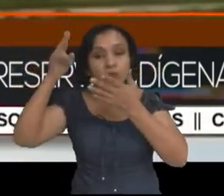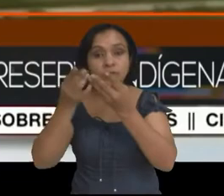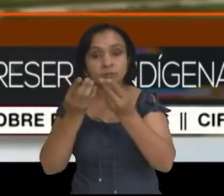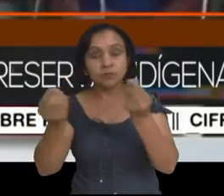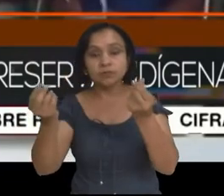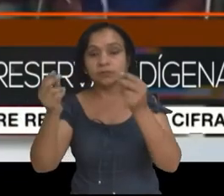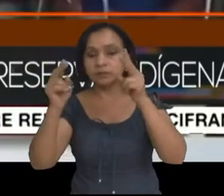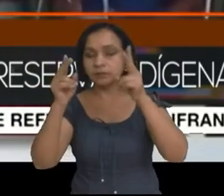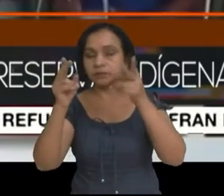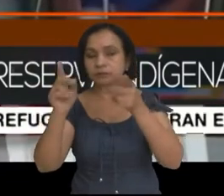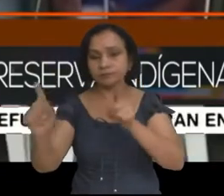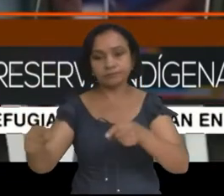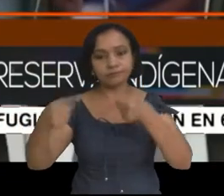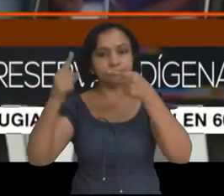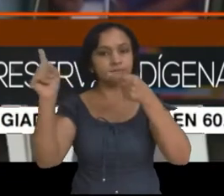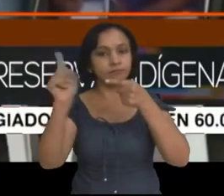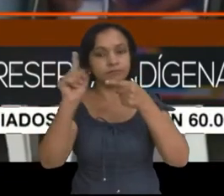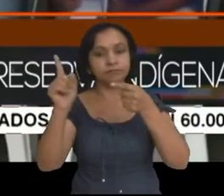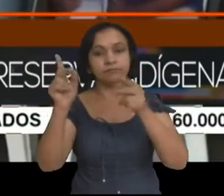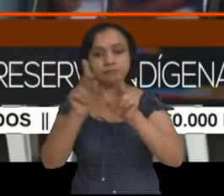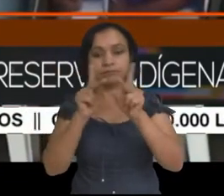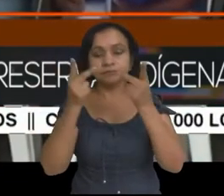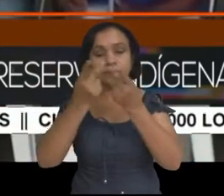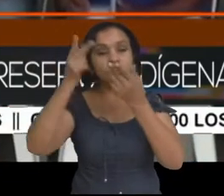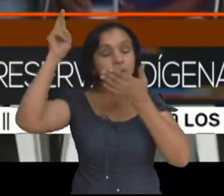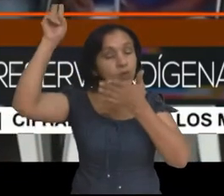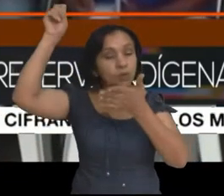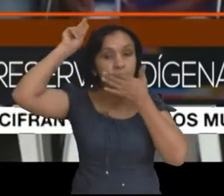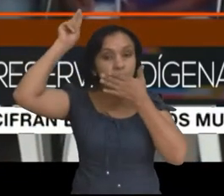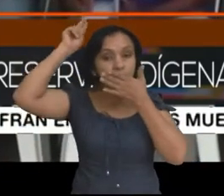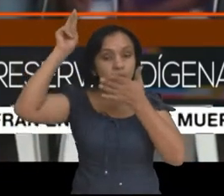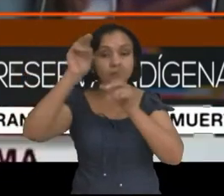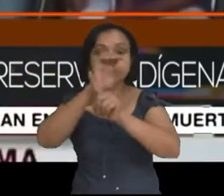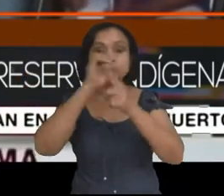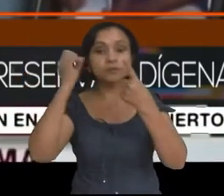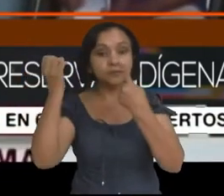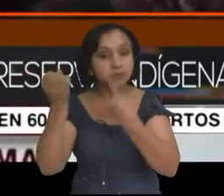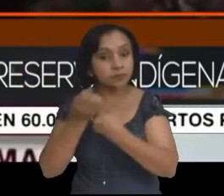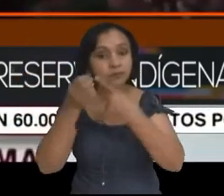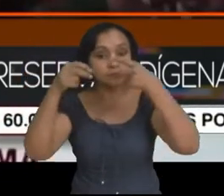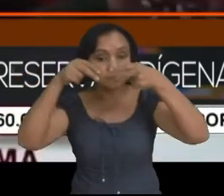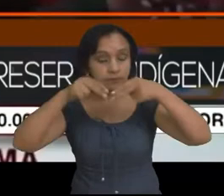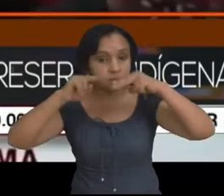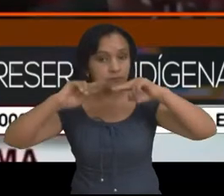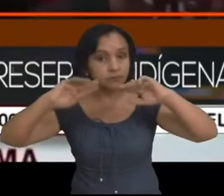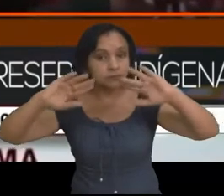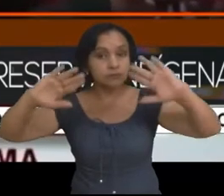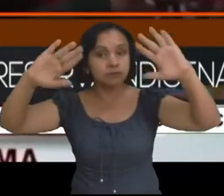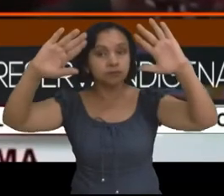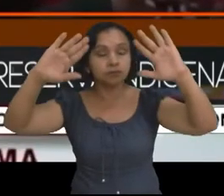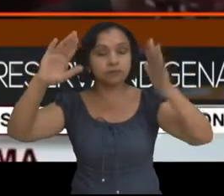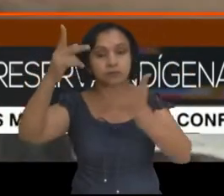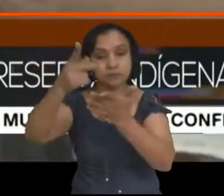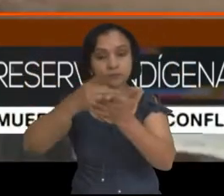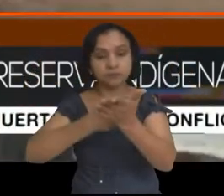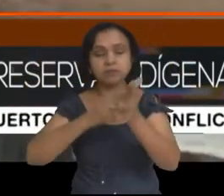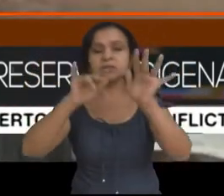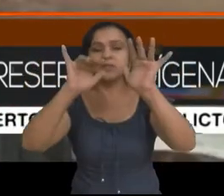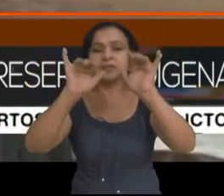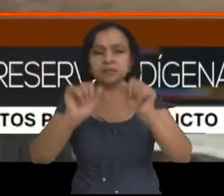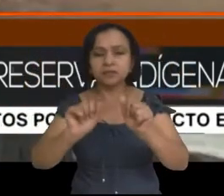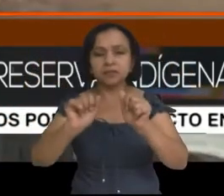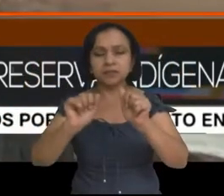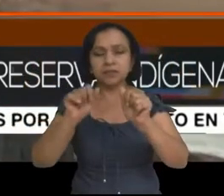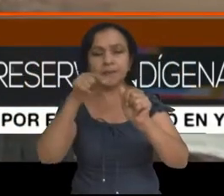texto que se opone de manera frontal a los pueblos originarios y organizaciones ambientalistas. El proyecto ya es analizado por